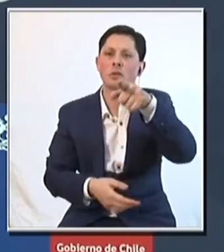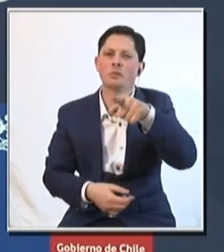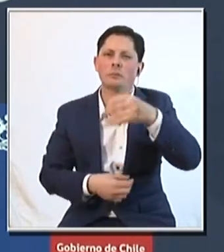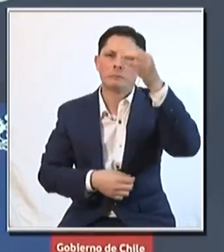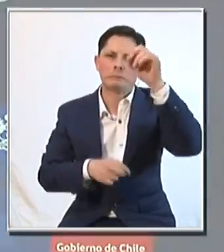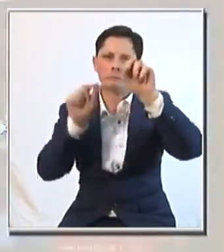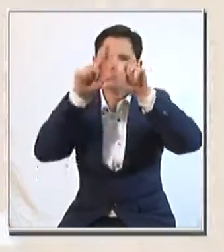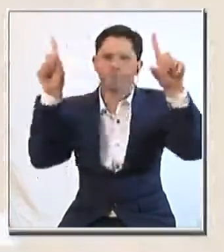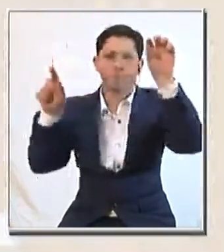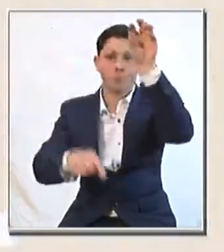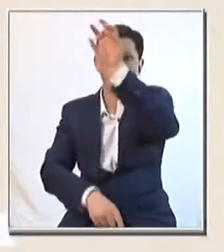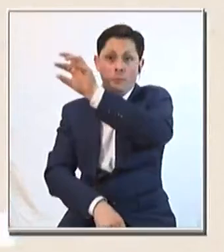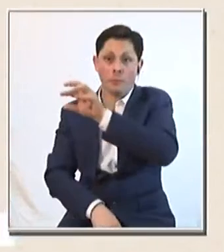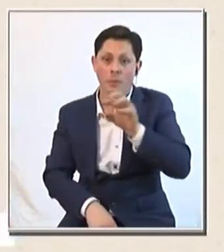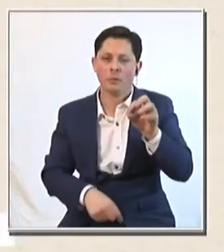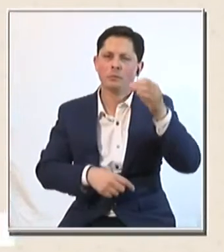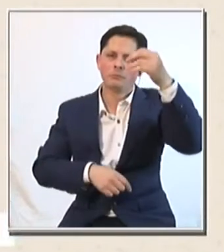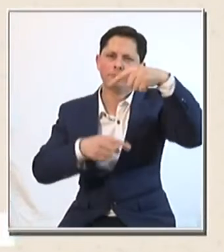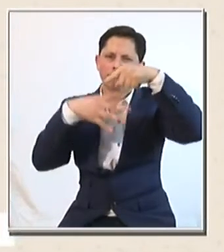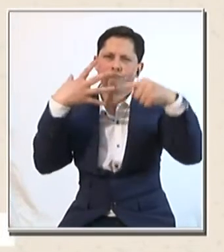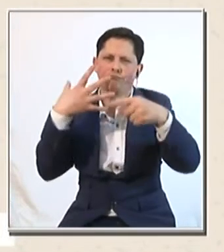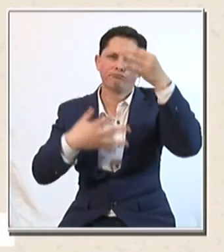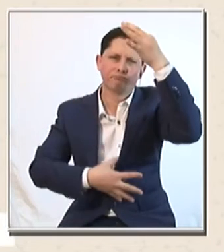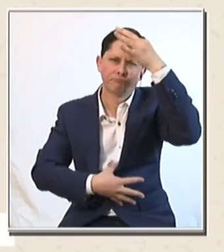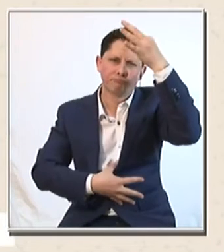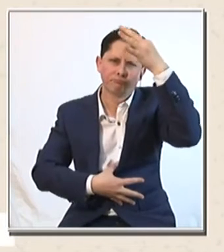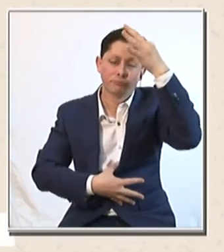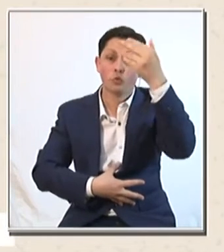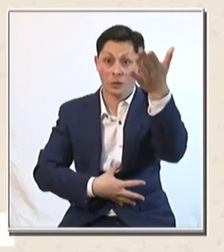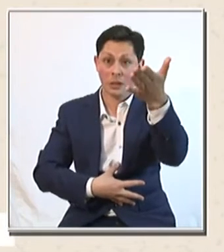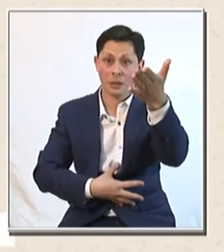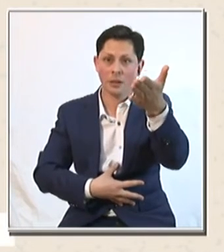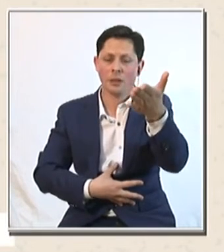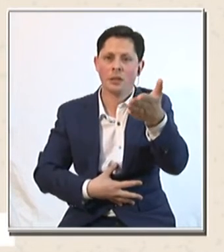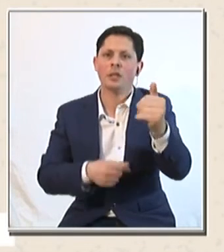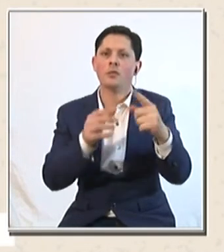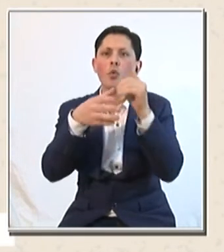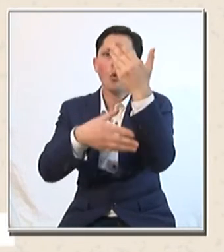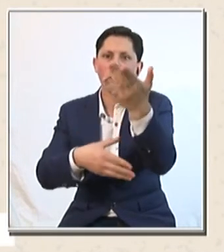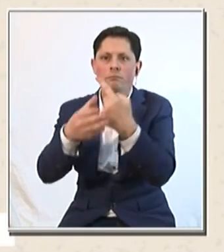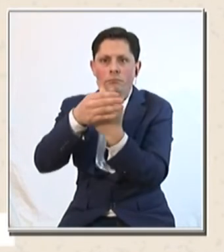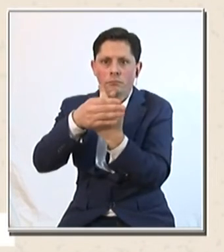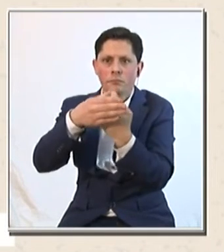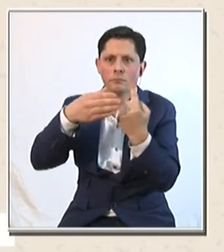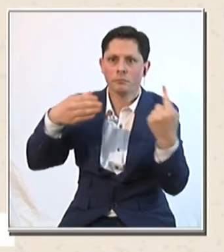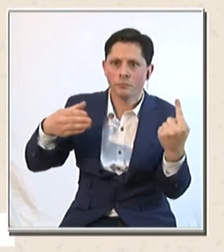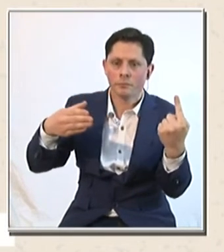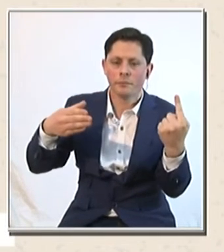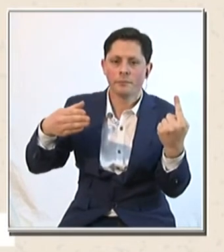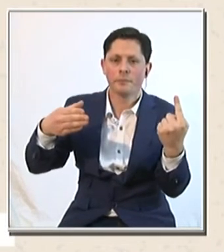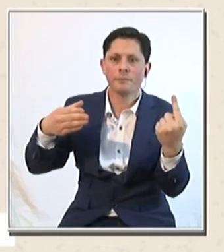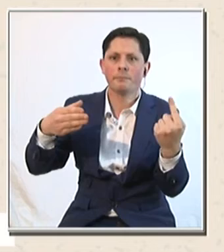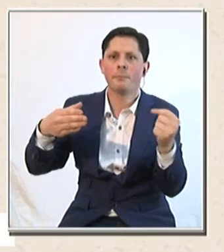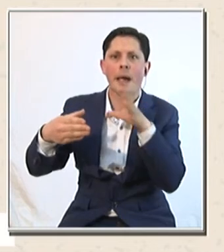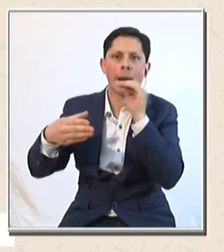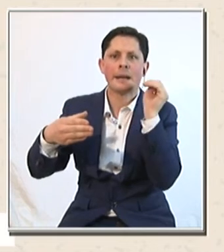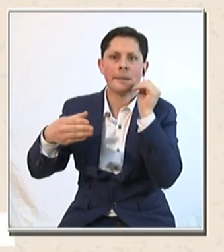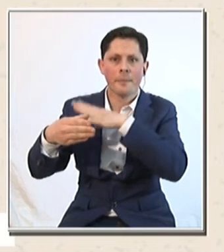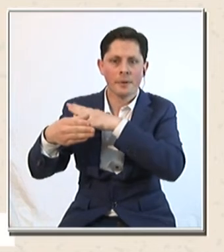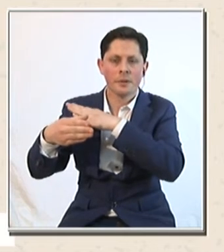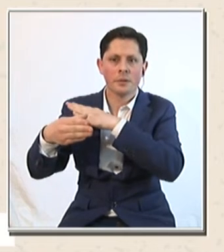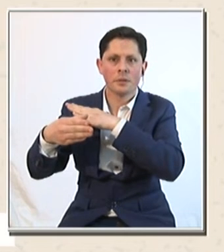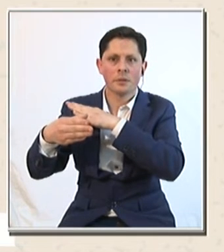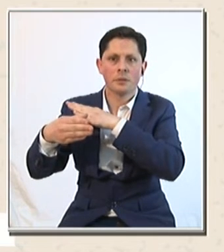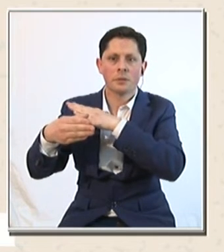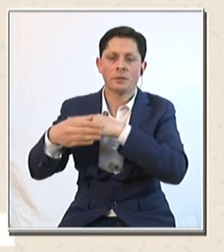que se ven en pantalla, es muy importante testearse y aislarse de manera inmediata. En caso